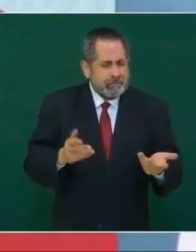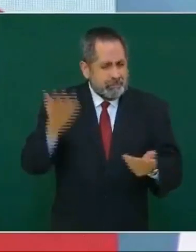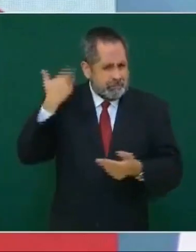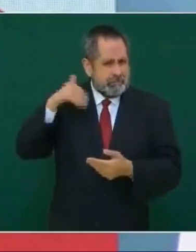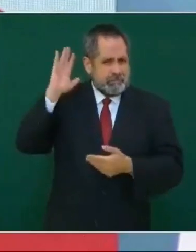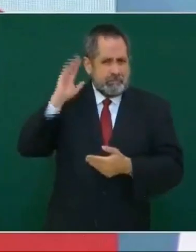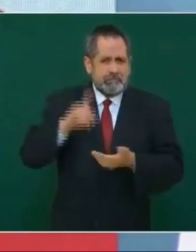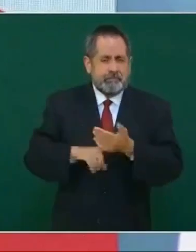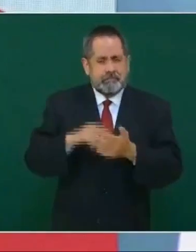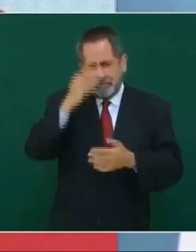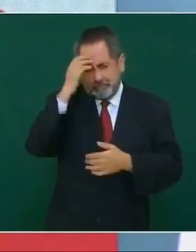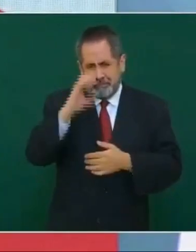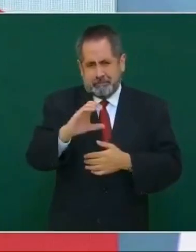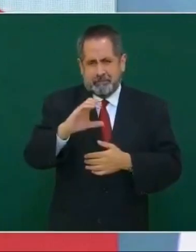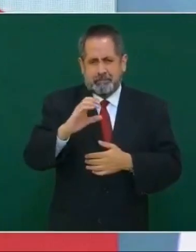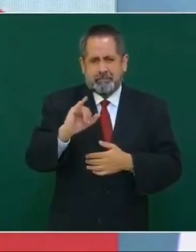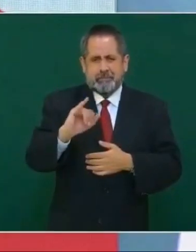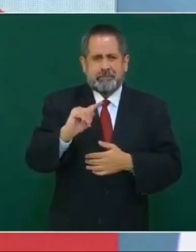el Citibank.